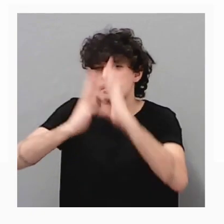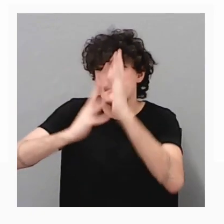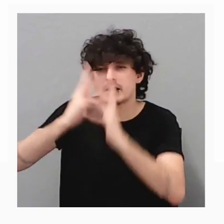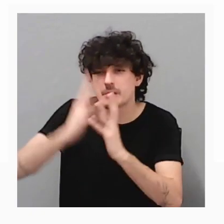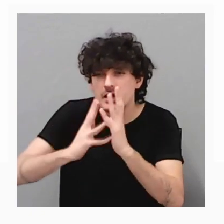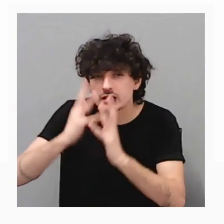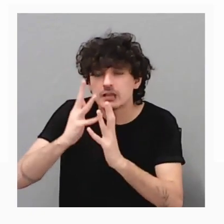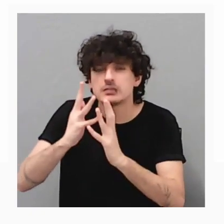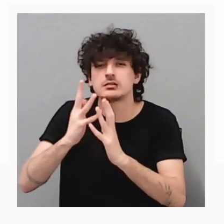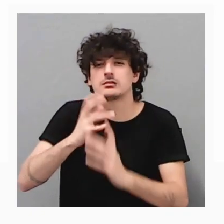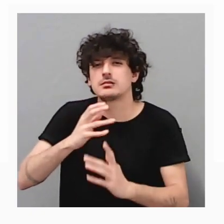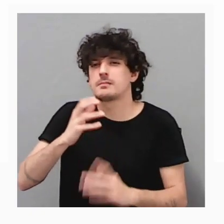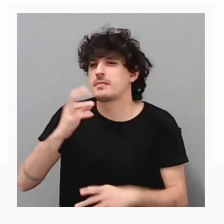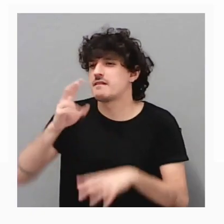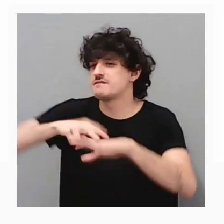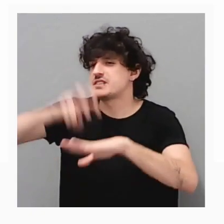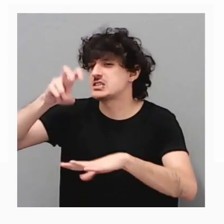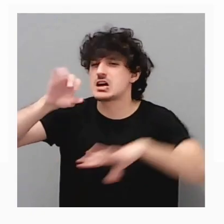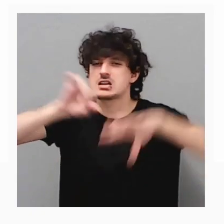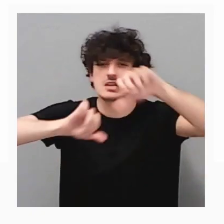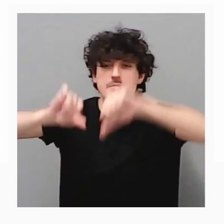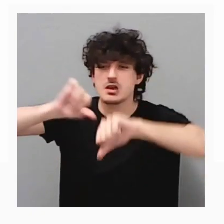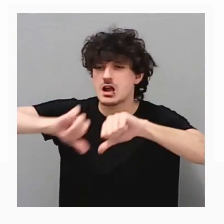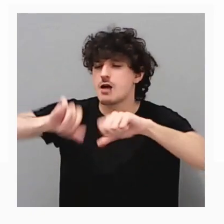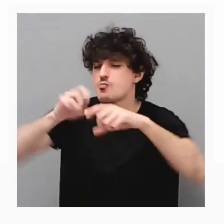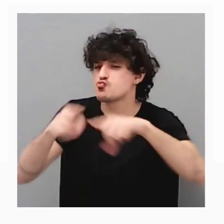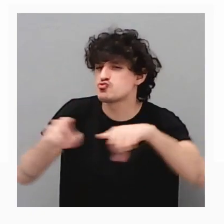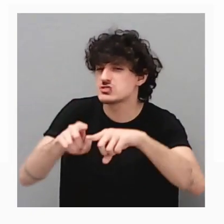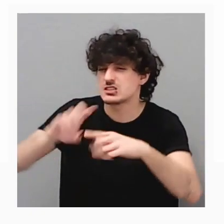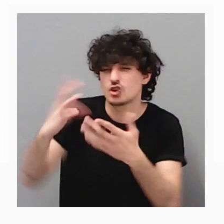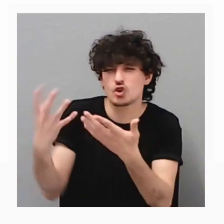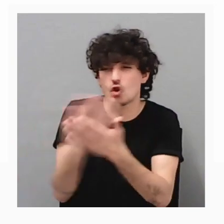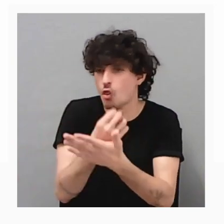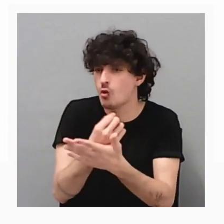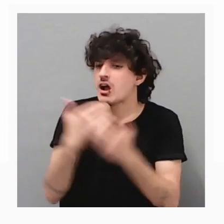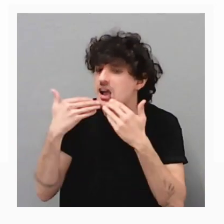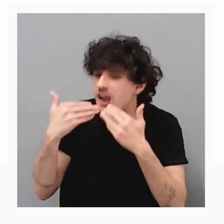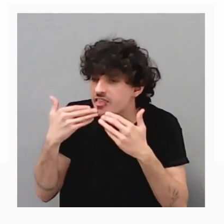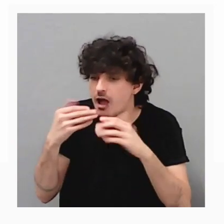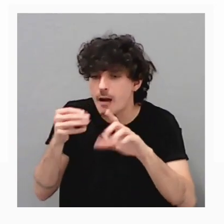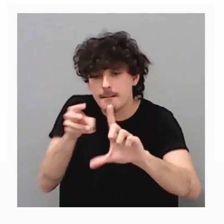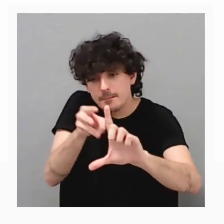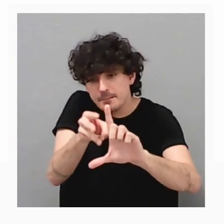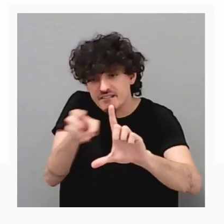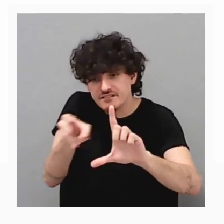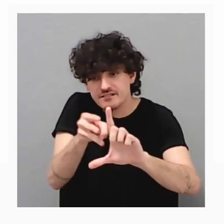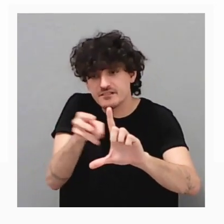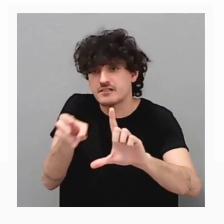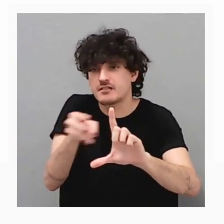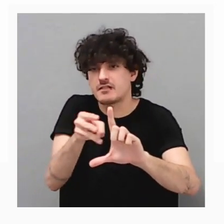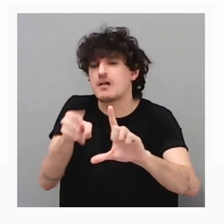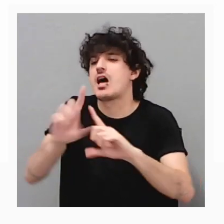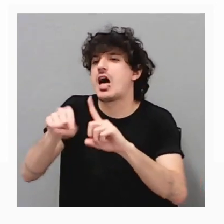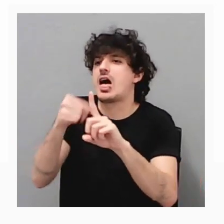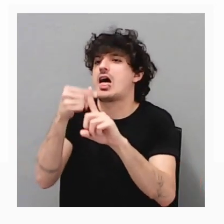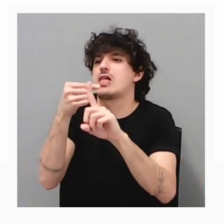escribir física, química, música, todo. Entonces, añadimos también una componente